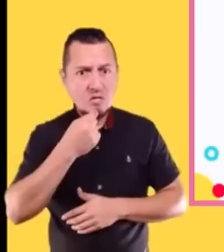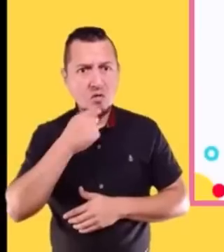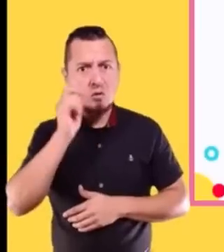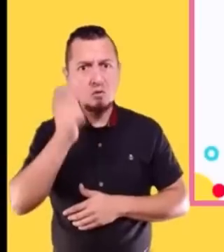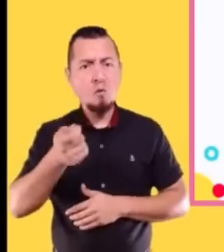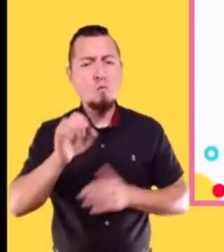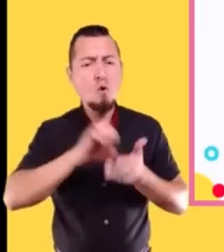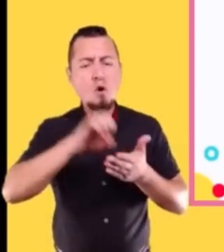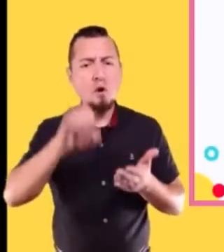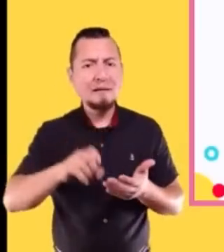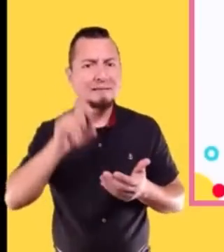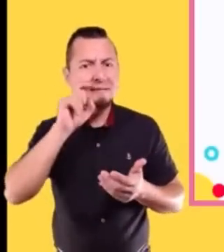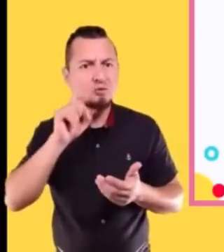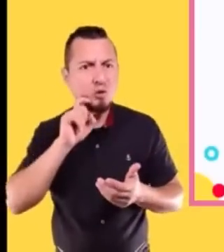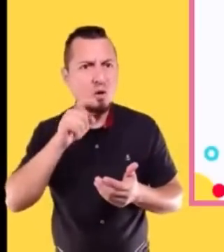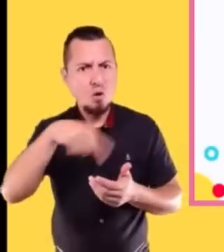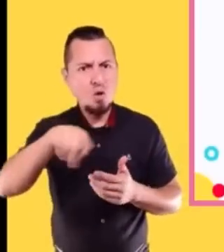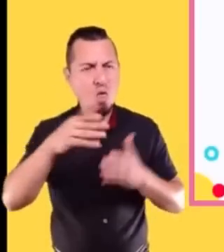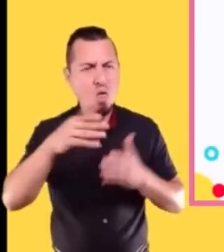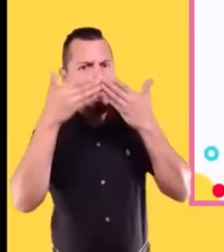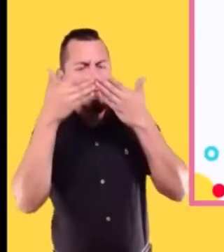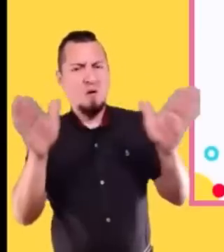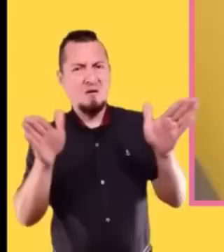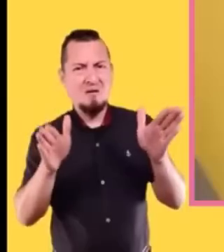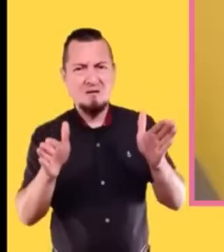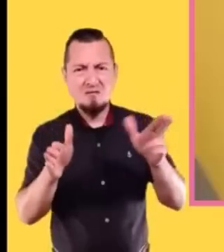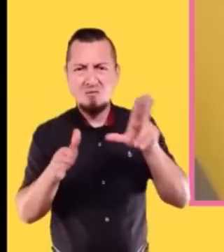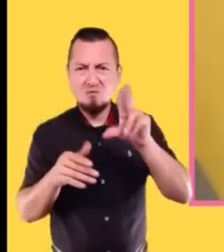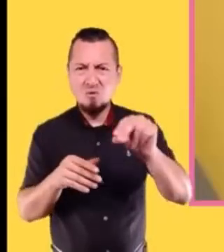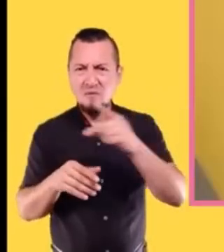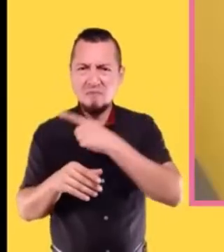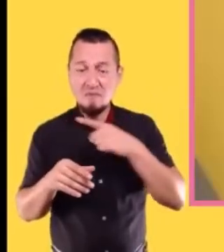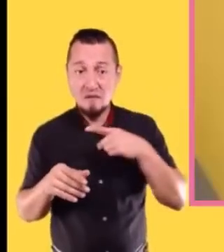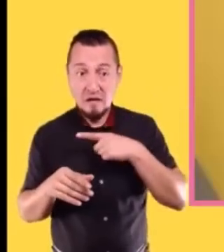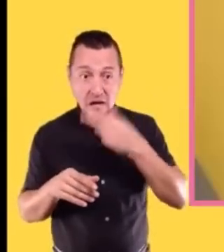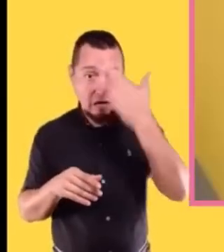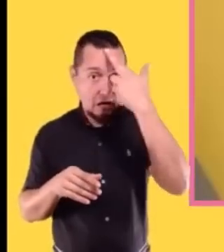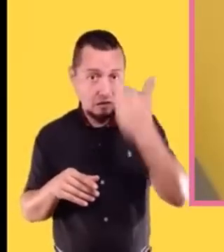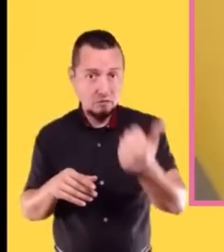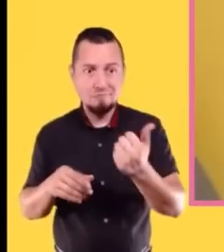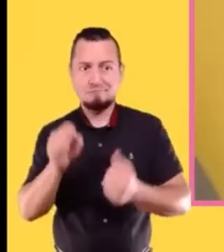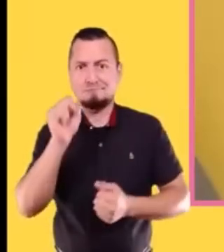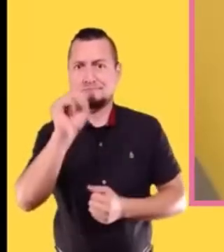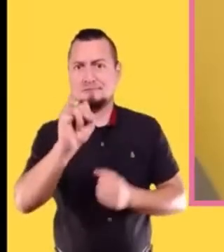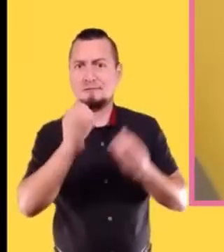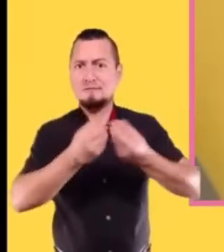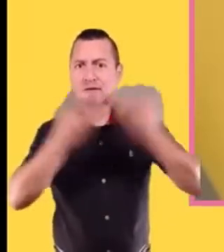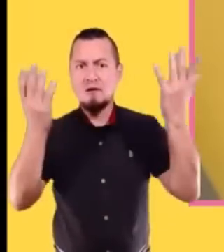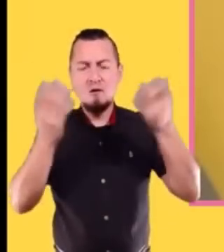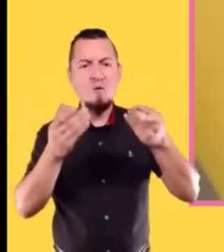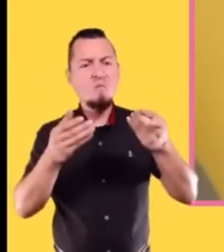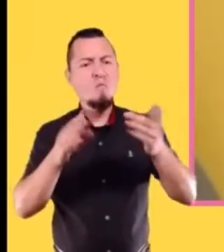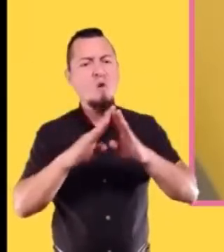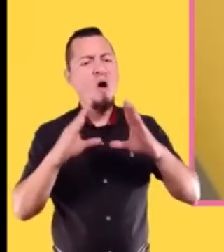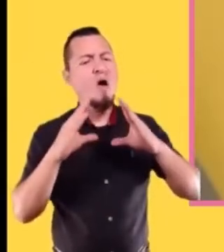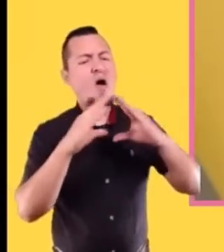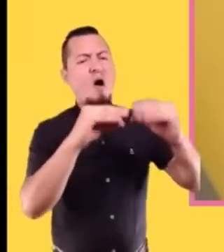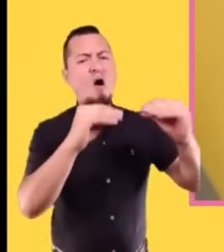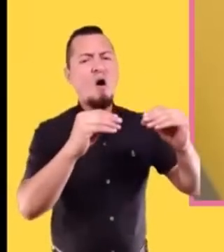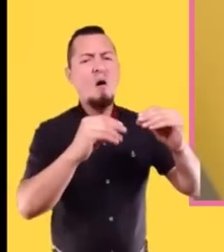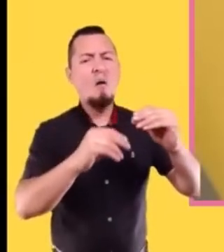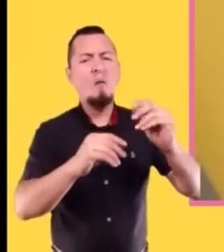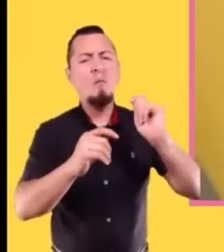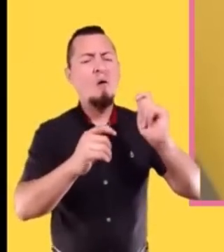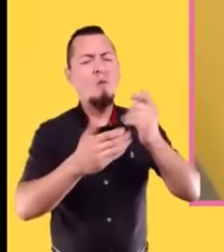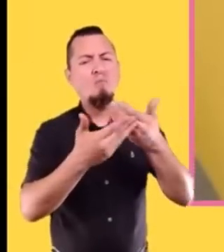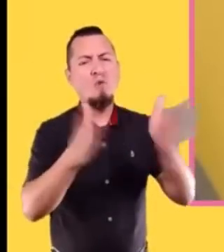eso es muy importante trabajarlo en comunidad. O sea, tiene una razón de fondo, y como hay otros ejemplos que son controversiales,